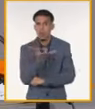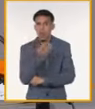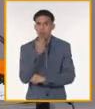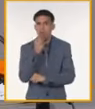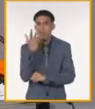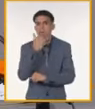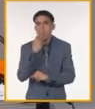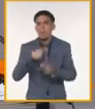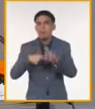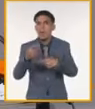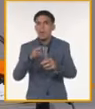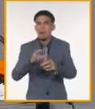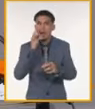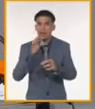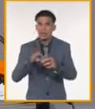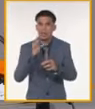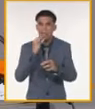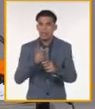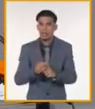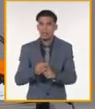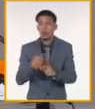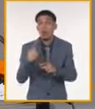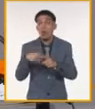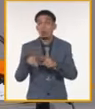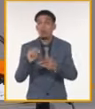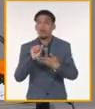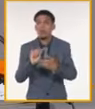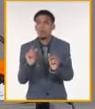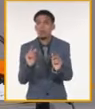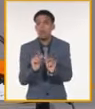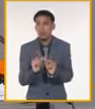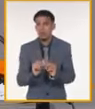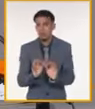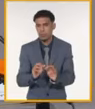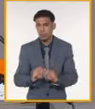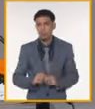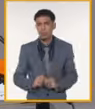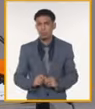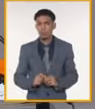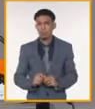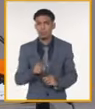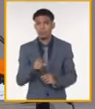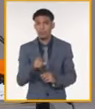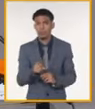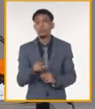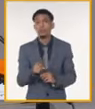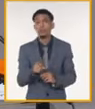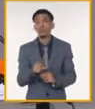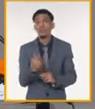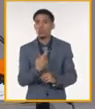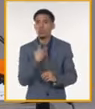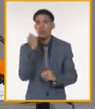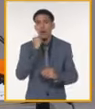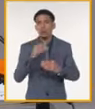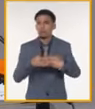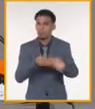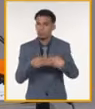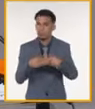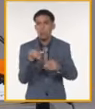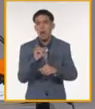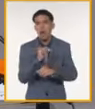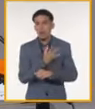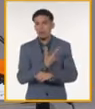maní algún servicio menor donde lo que se está Ajustando Y esto es una flexibilidad o sea una facilidad que se está